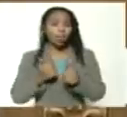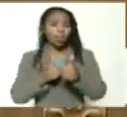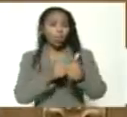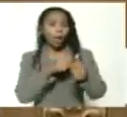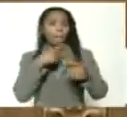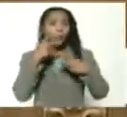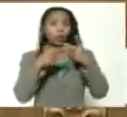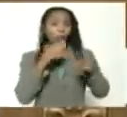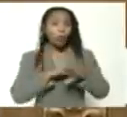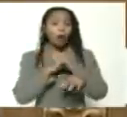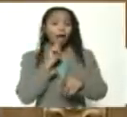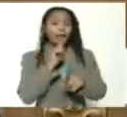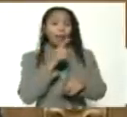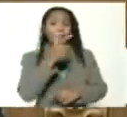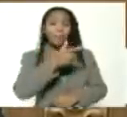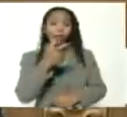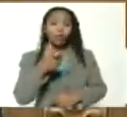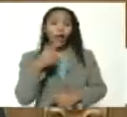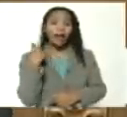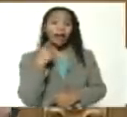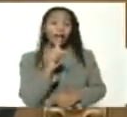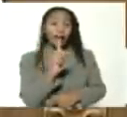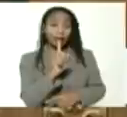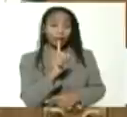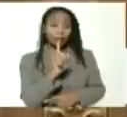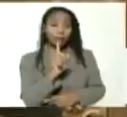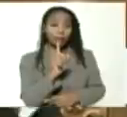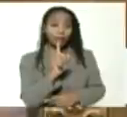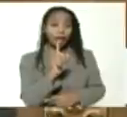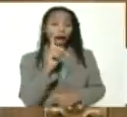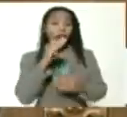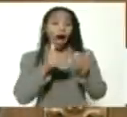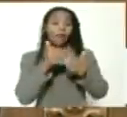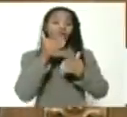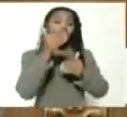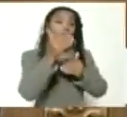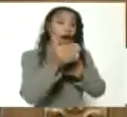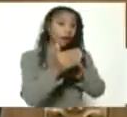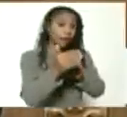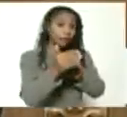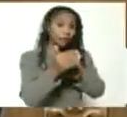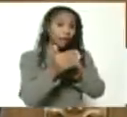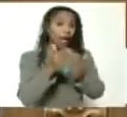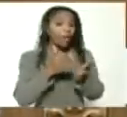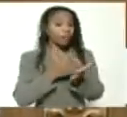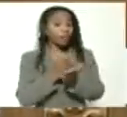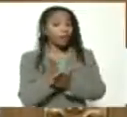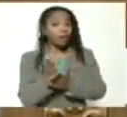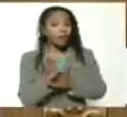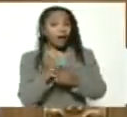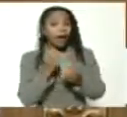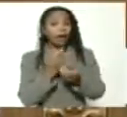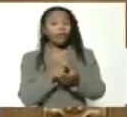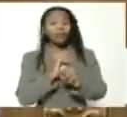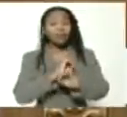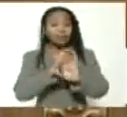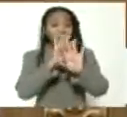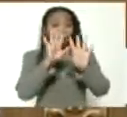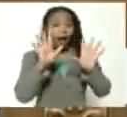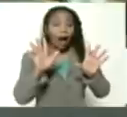políticos, porque son personas que inclusive en el exterior, a través de declaraciones a